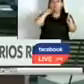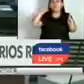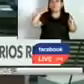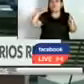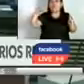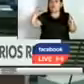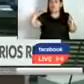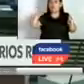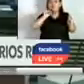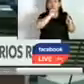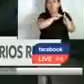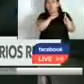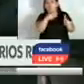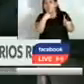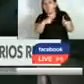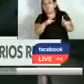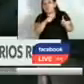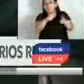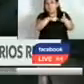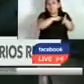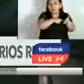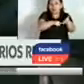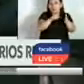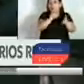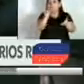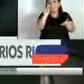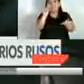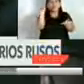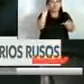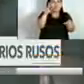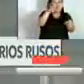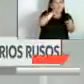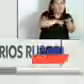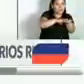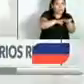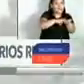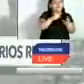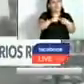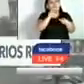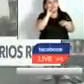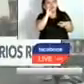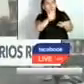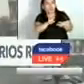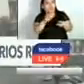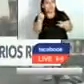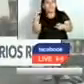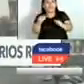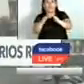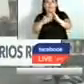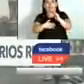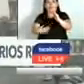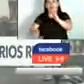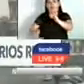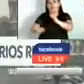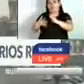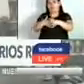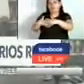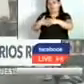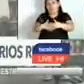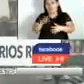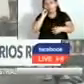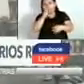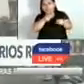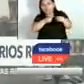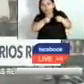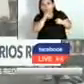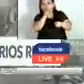Navalny, entre las que figuran restricciones de visados y económicas. Así lo informaron funcionarios de la Casa Blanca. El gobierno de Joe Biden coordina